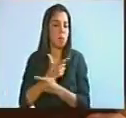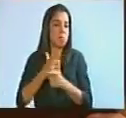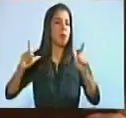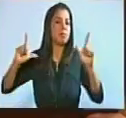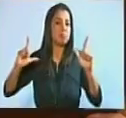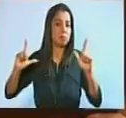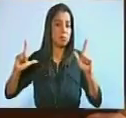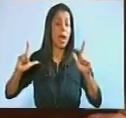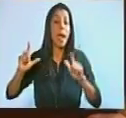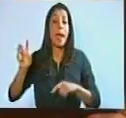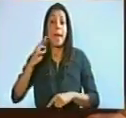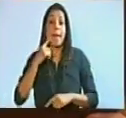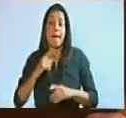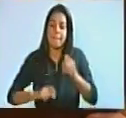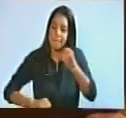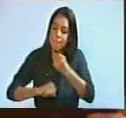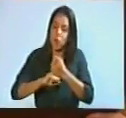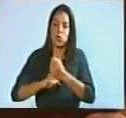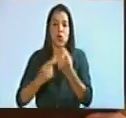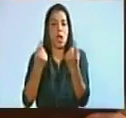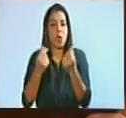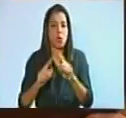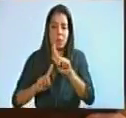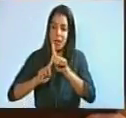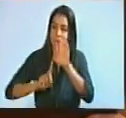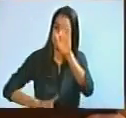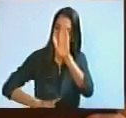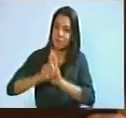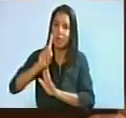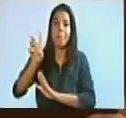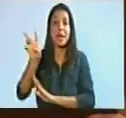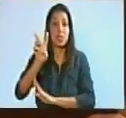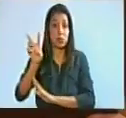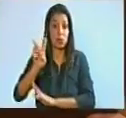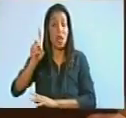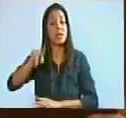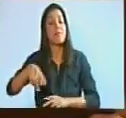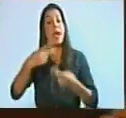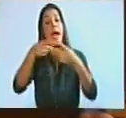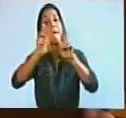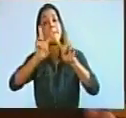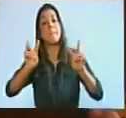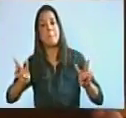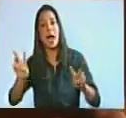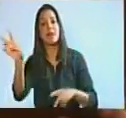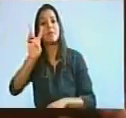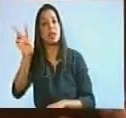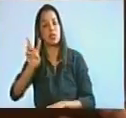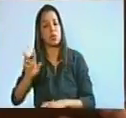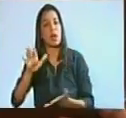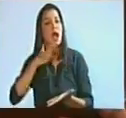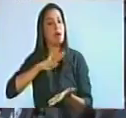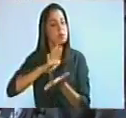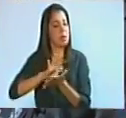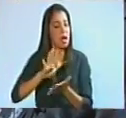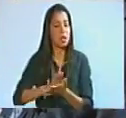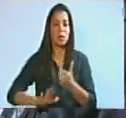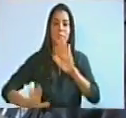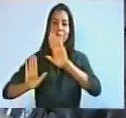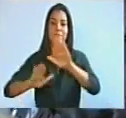fortalecer el desarrollo económico y social de la nación, así como la paz y la tranquilidad pública.